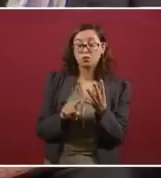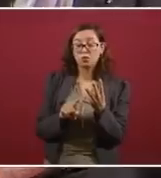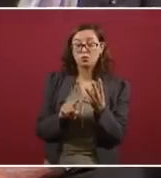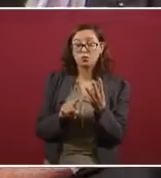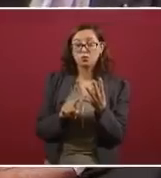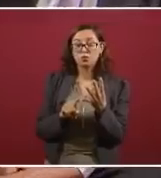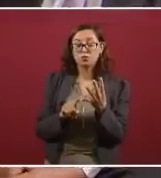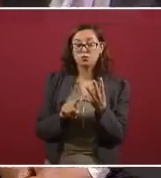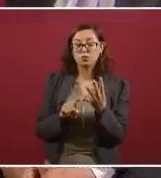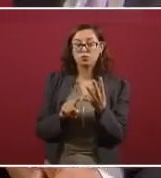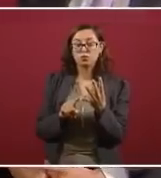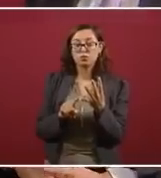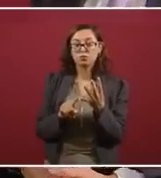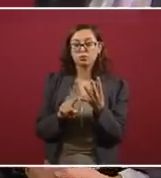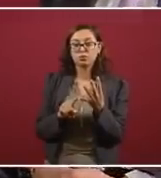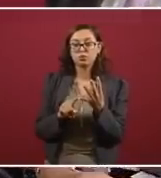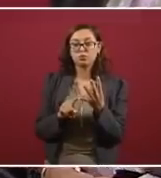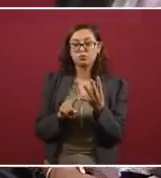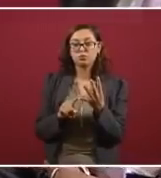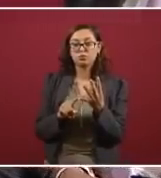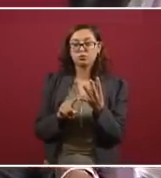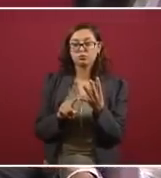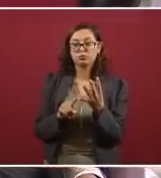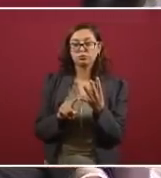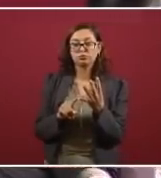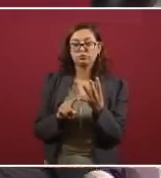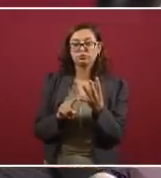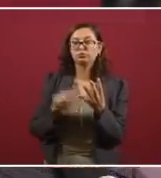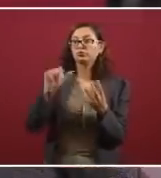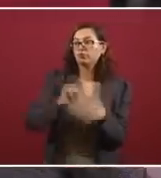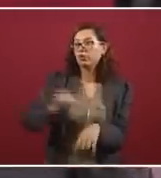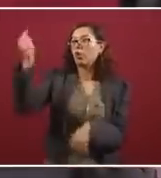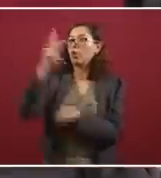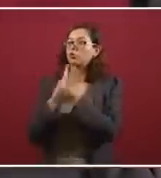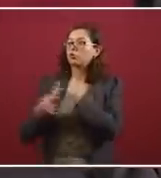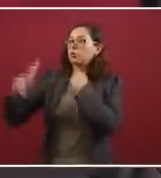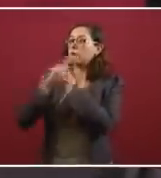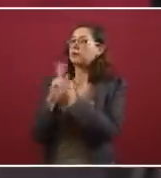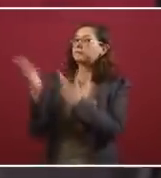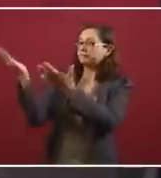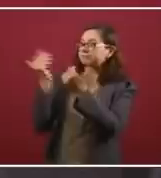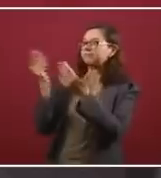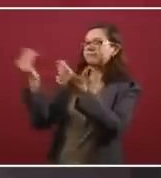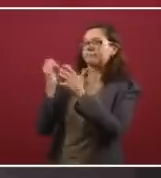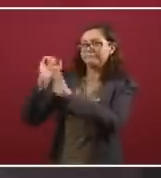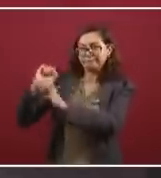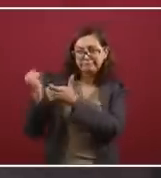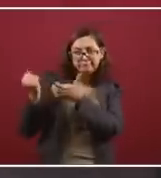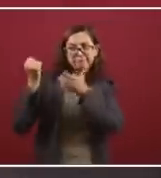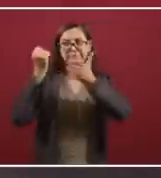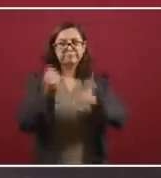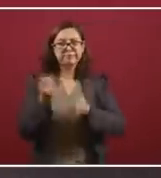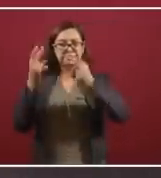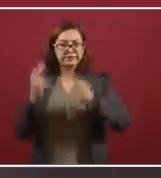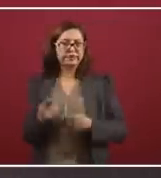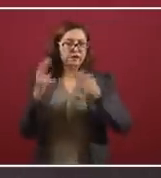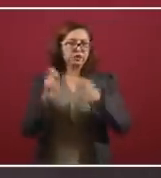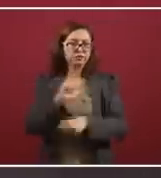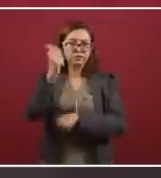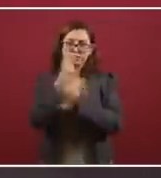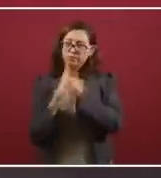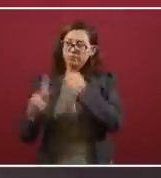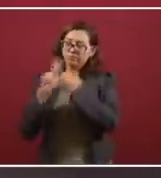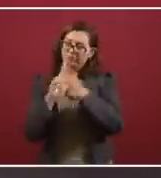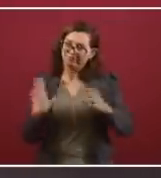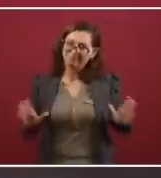el seguir promoviendo la llegada de inversión extranjera y el comercio exterior, que